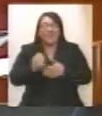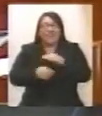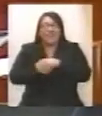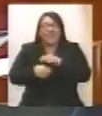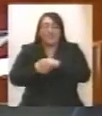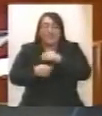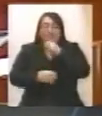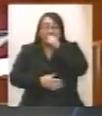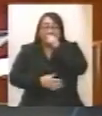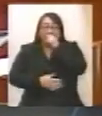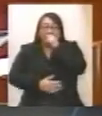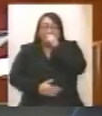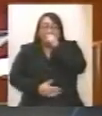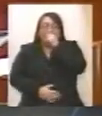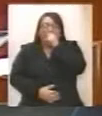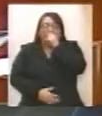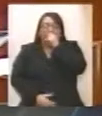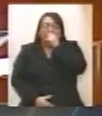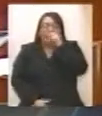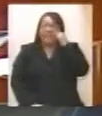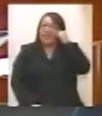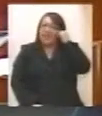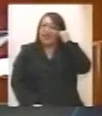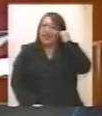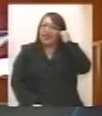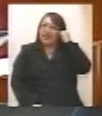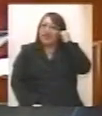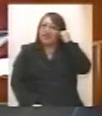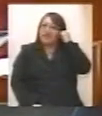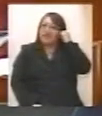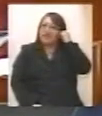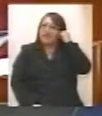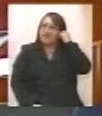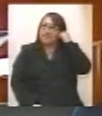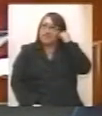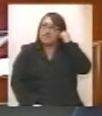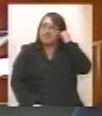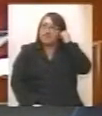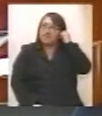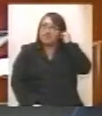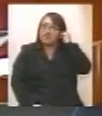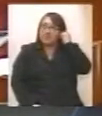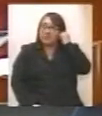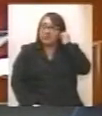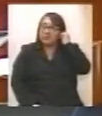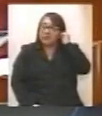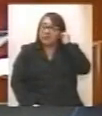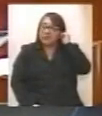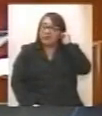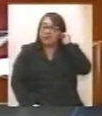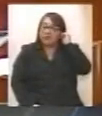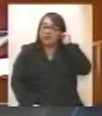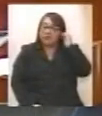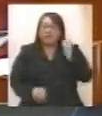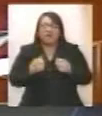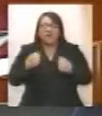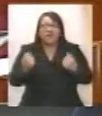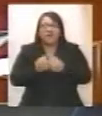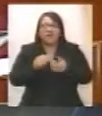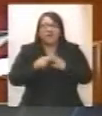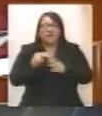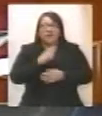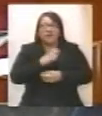corrupción. Esta desvía el uso de los recursos públicos, vulnera nuestros derechos fundamentales, afecta